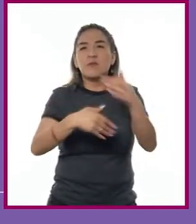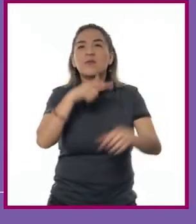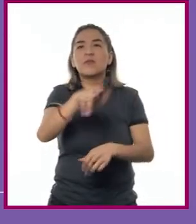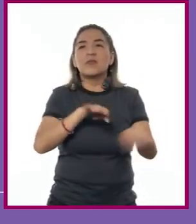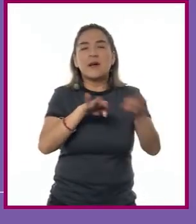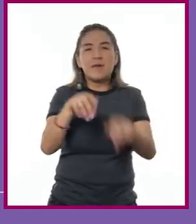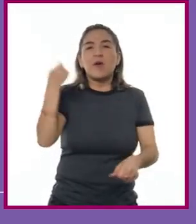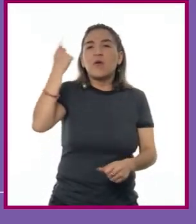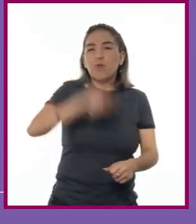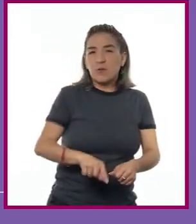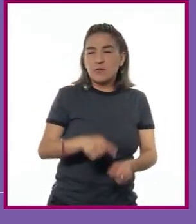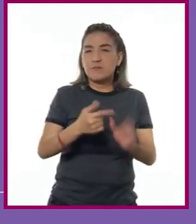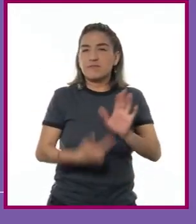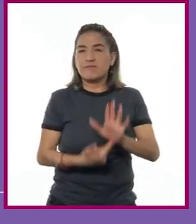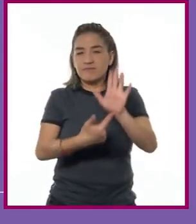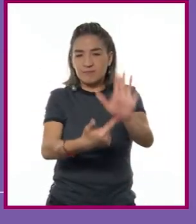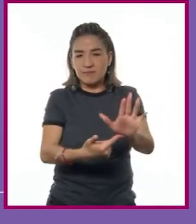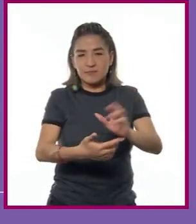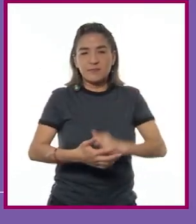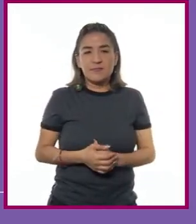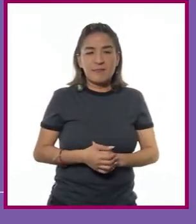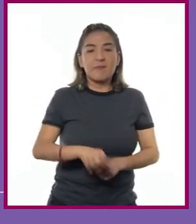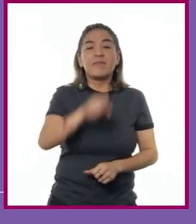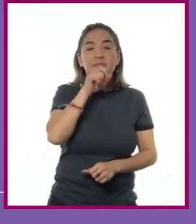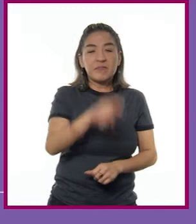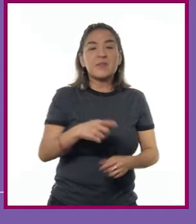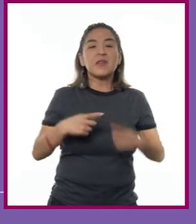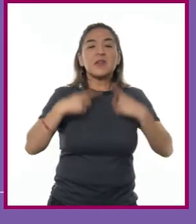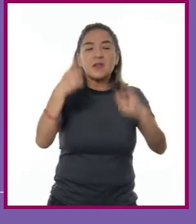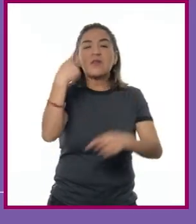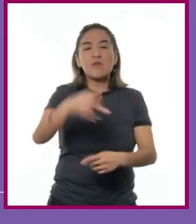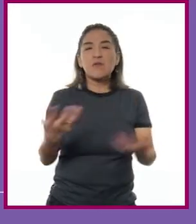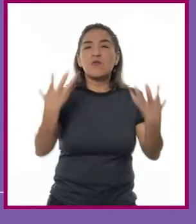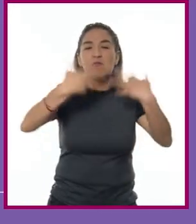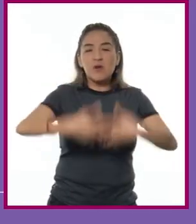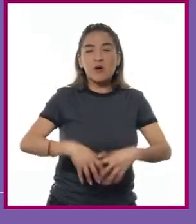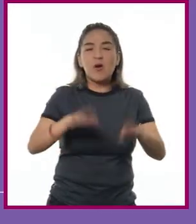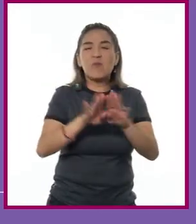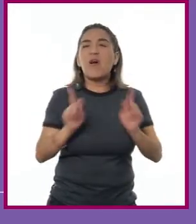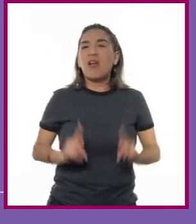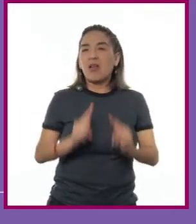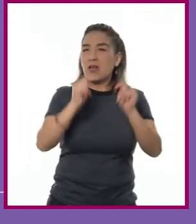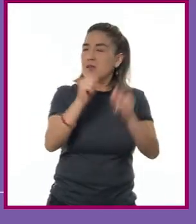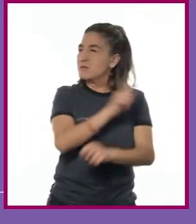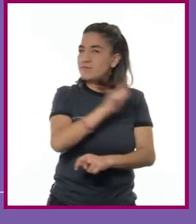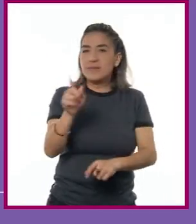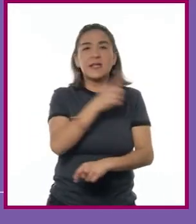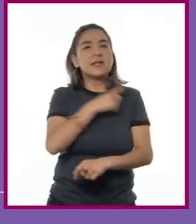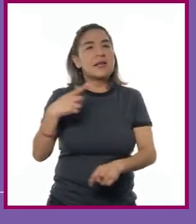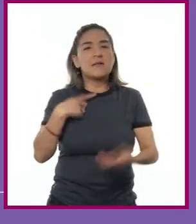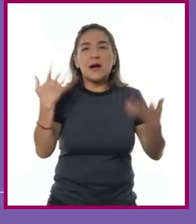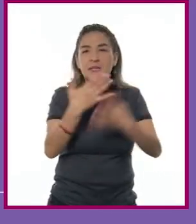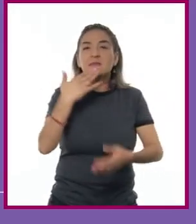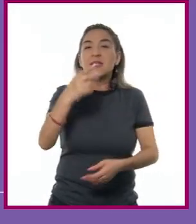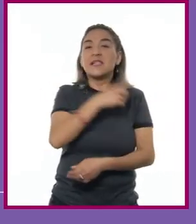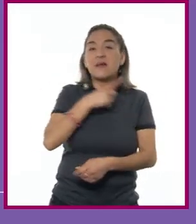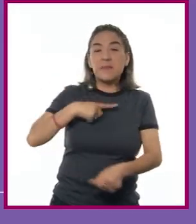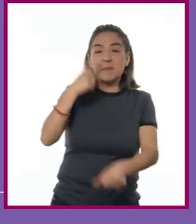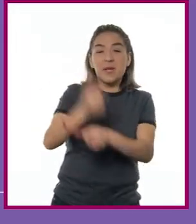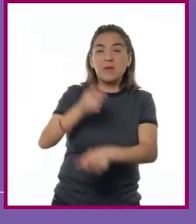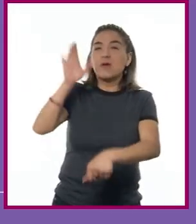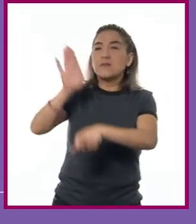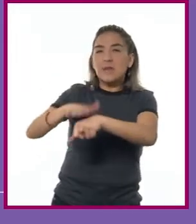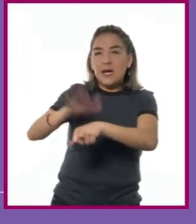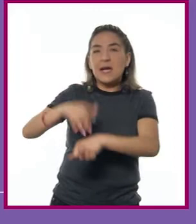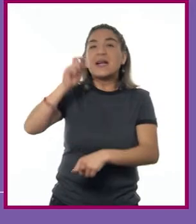las órdenes recibidas, ejercer funciones que no le correspondan, autorizar a un inferior a faltar